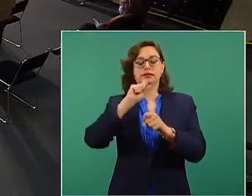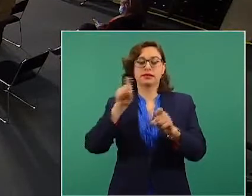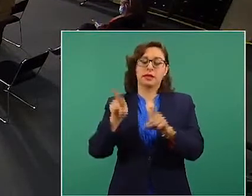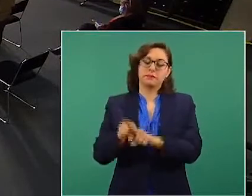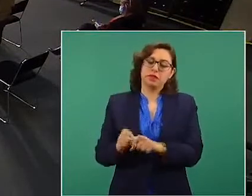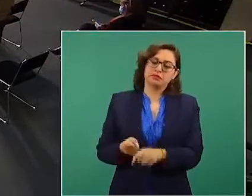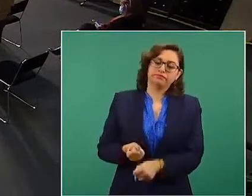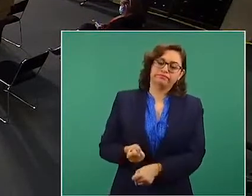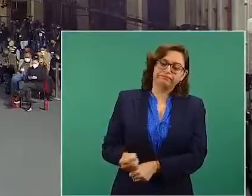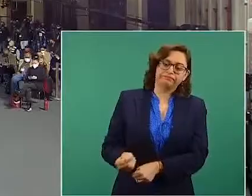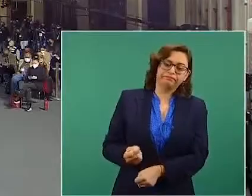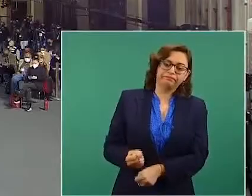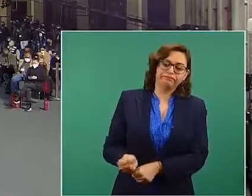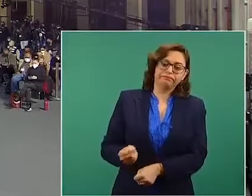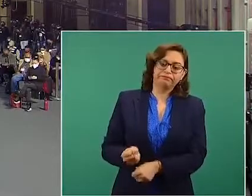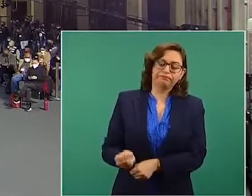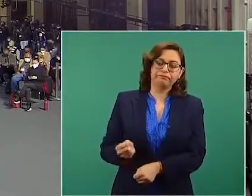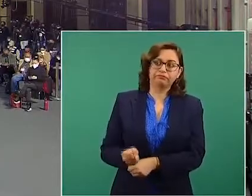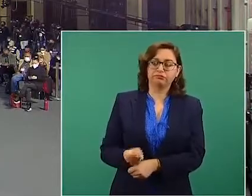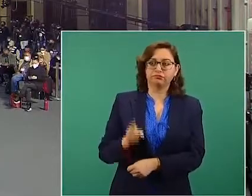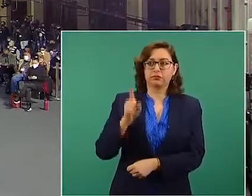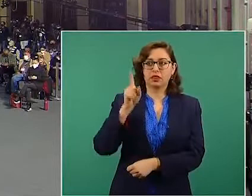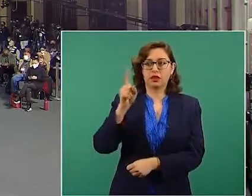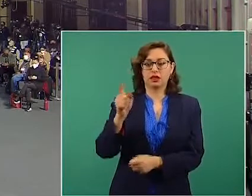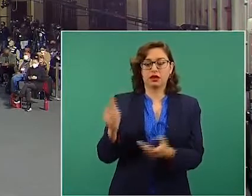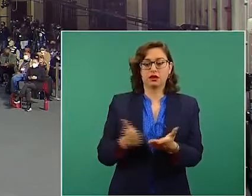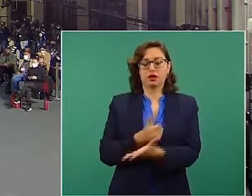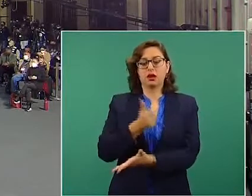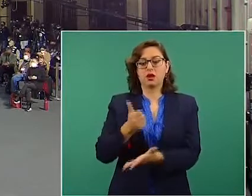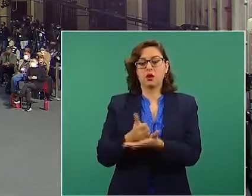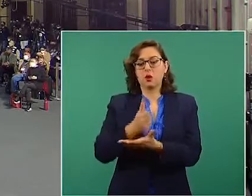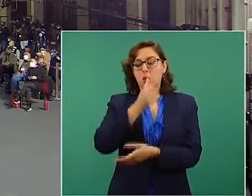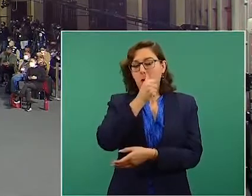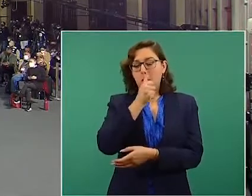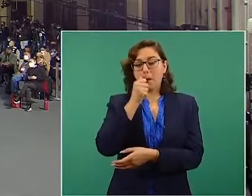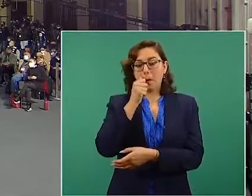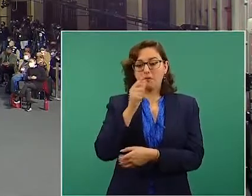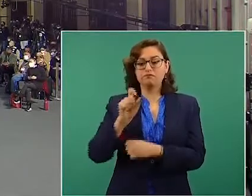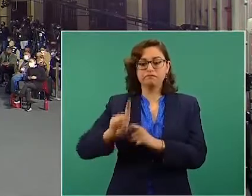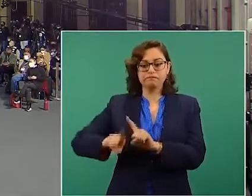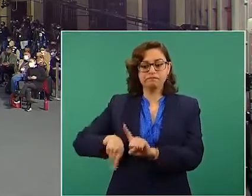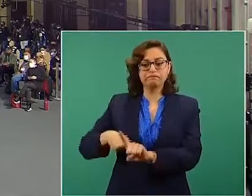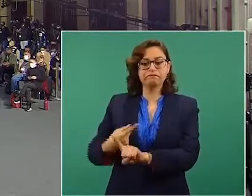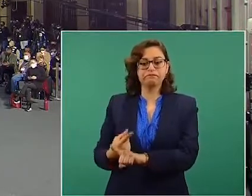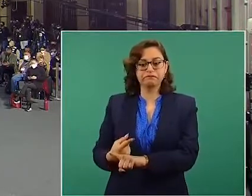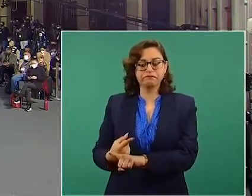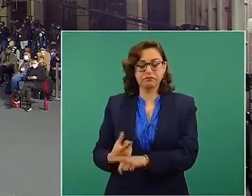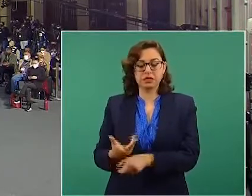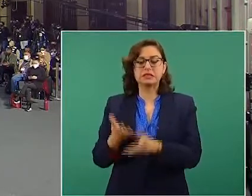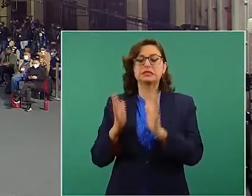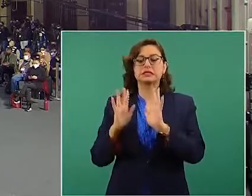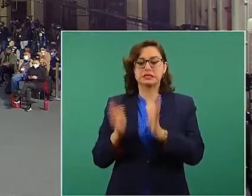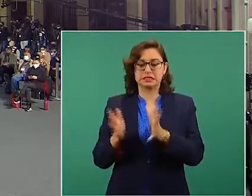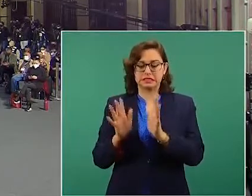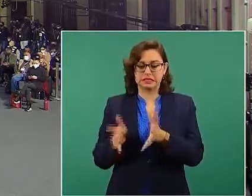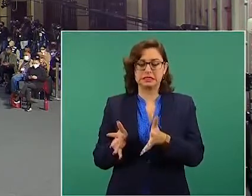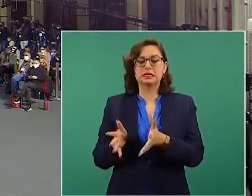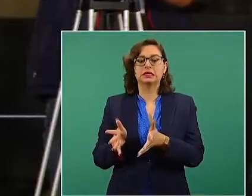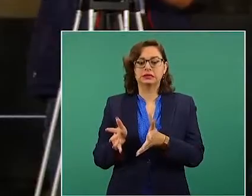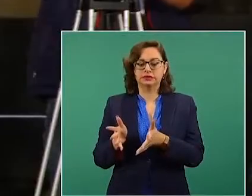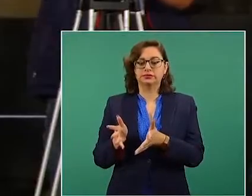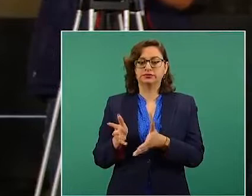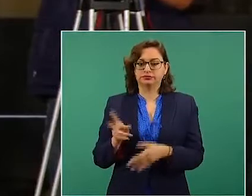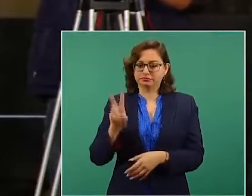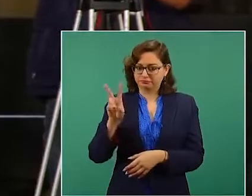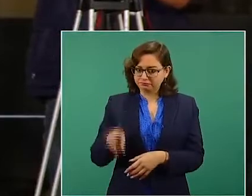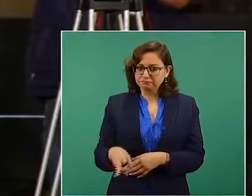torturado en un operativo en Ciudad Juárez, fue víctima de violencia sexual, ya se le reconoció